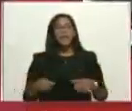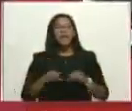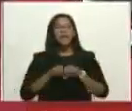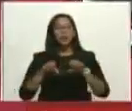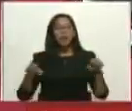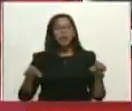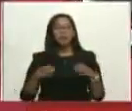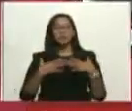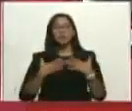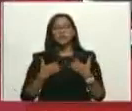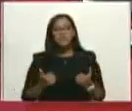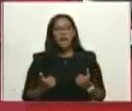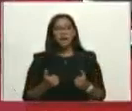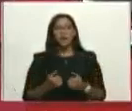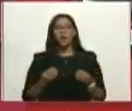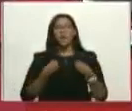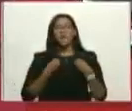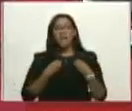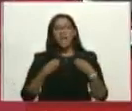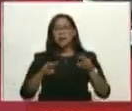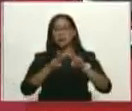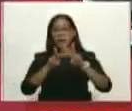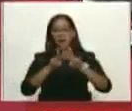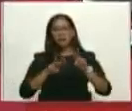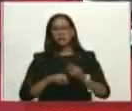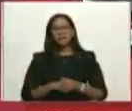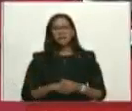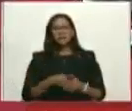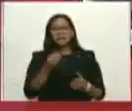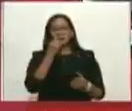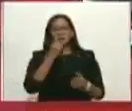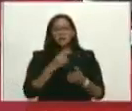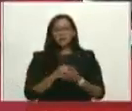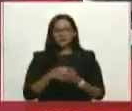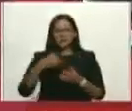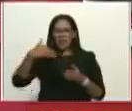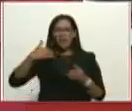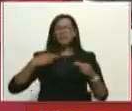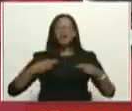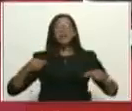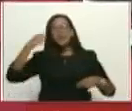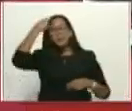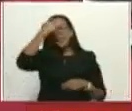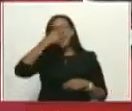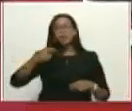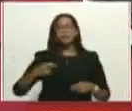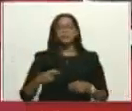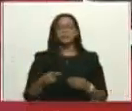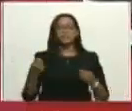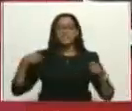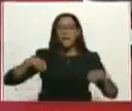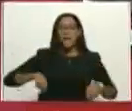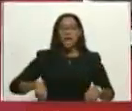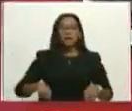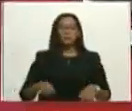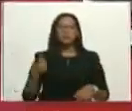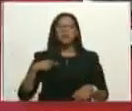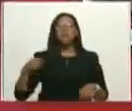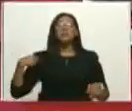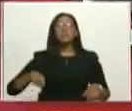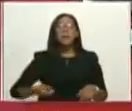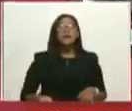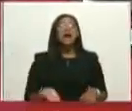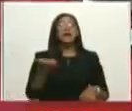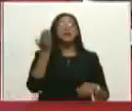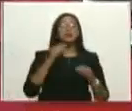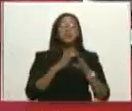educación, salud, viviendas, alimentación y derechos del pueblo, salario. Tuvimos el salario mínimo más